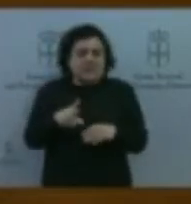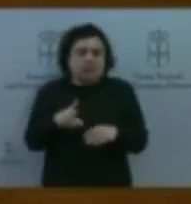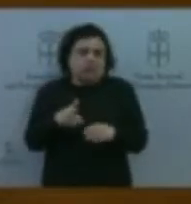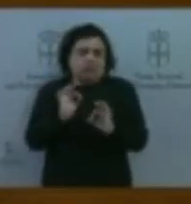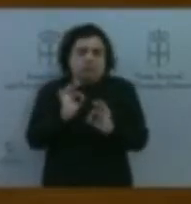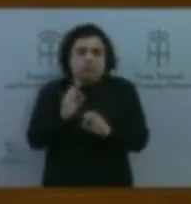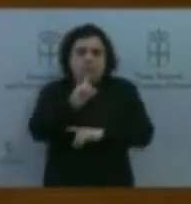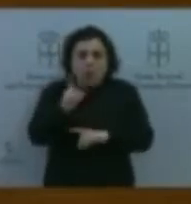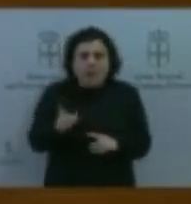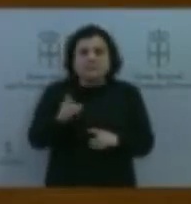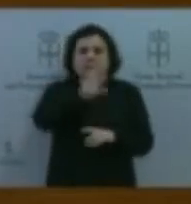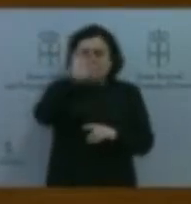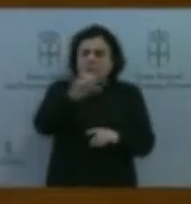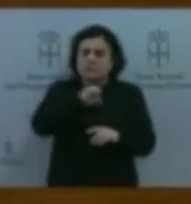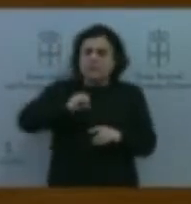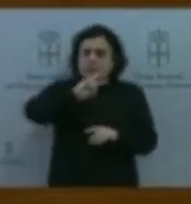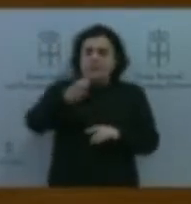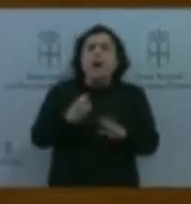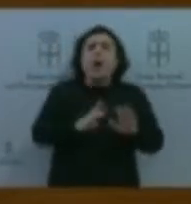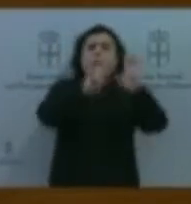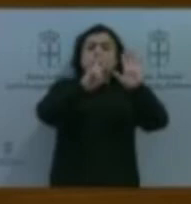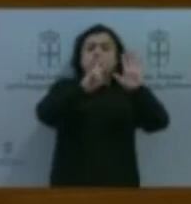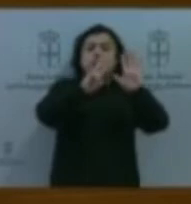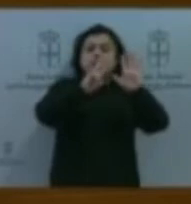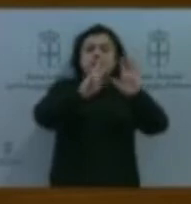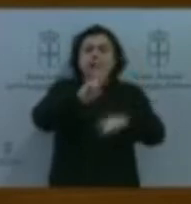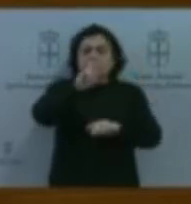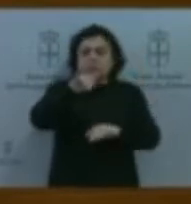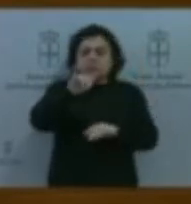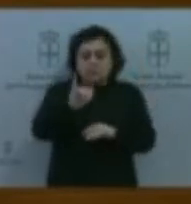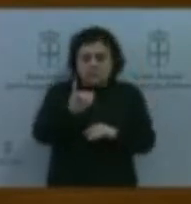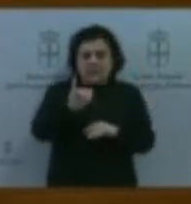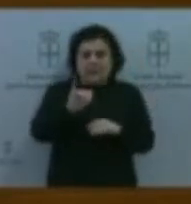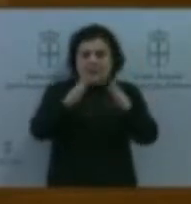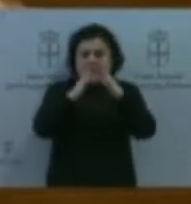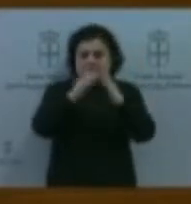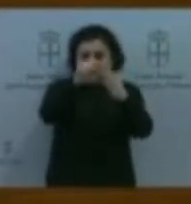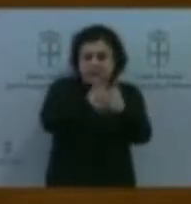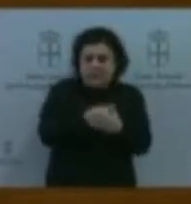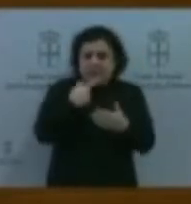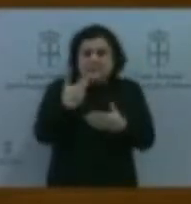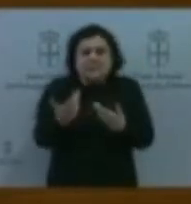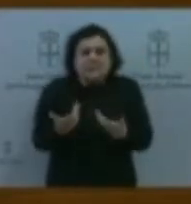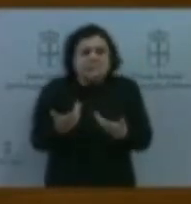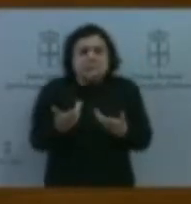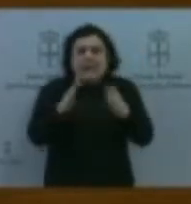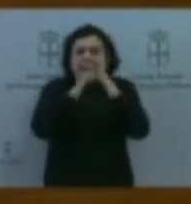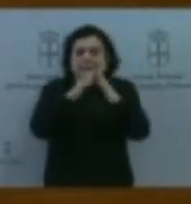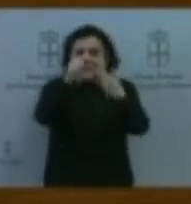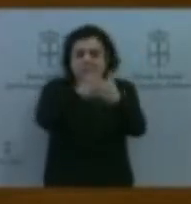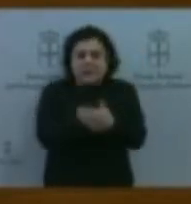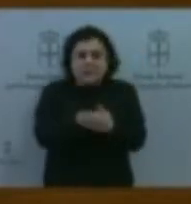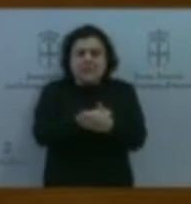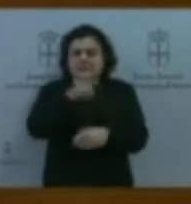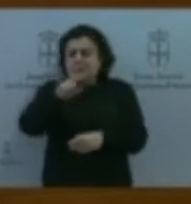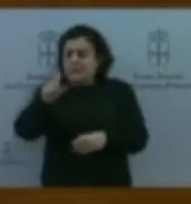viviendas vacías y 10.084 viviendas nuevas sin vender en stock. Viviendas vacías, personas en exclusión residencial, necesidad de